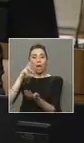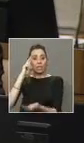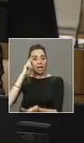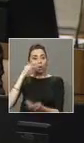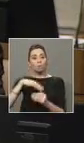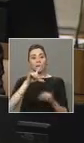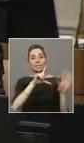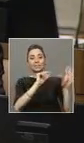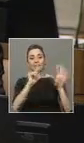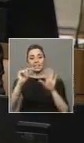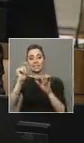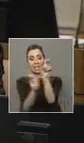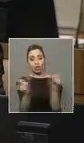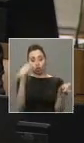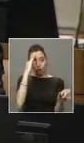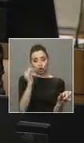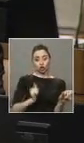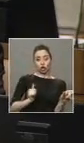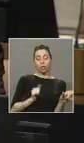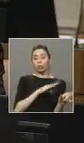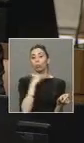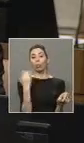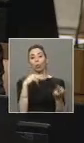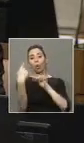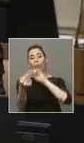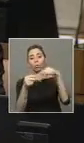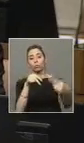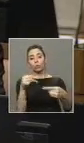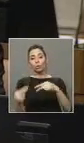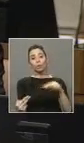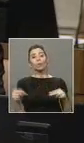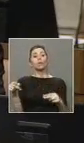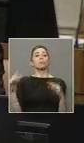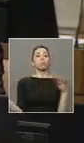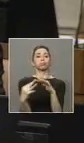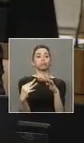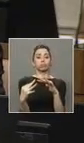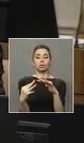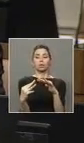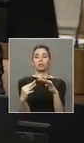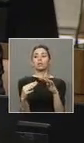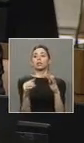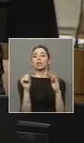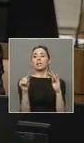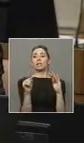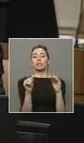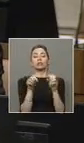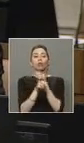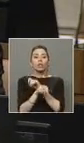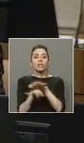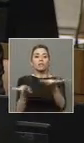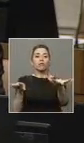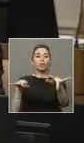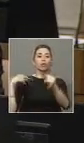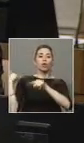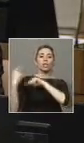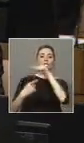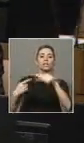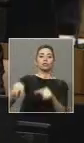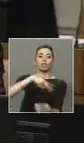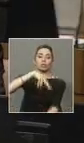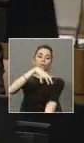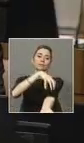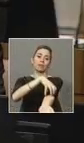muertos y una situación que fue, yo diría, secuelar en el resto de la historia de nuestra región.